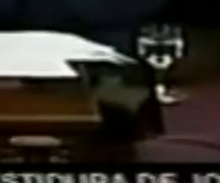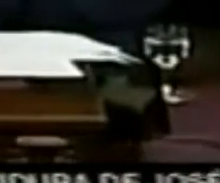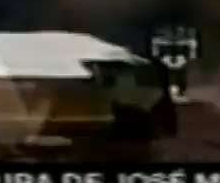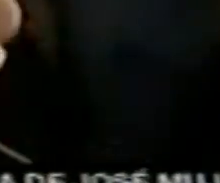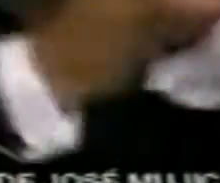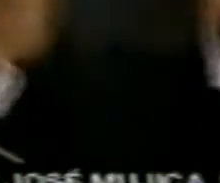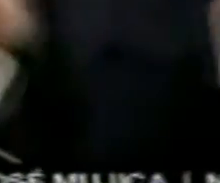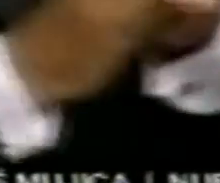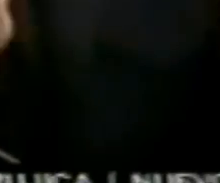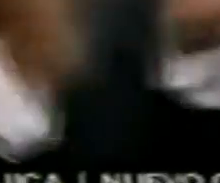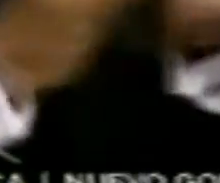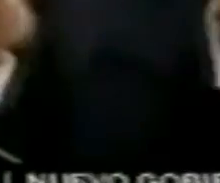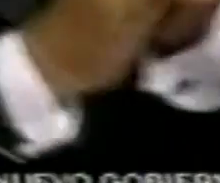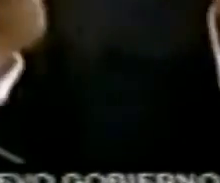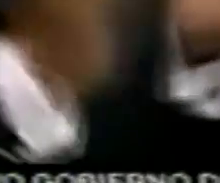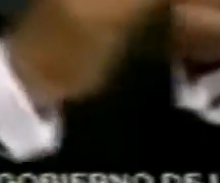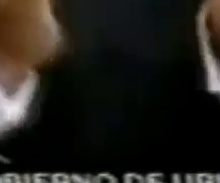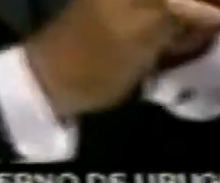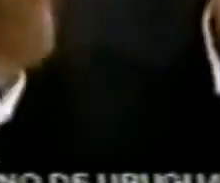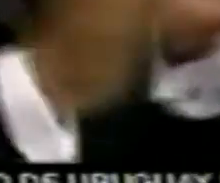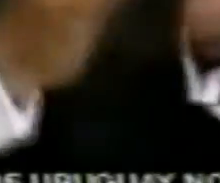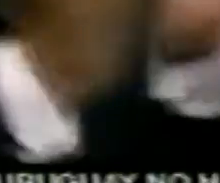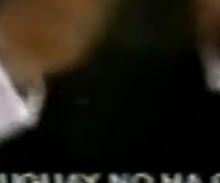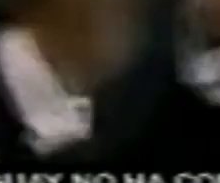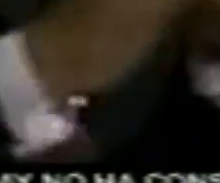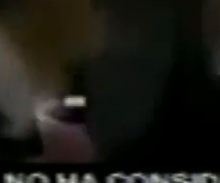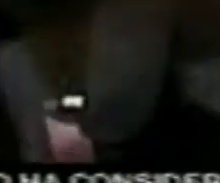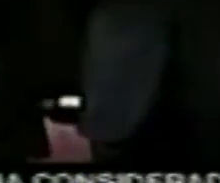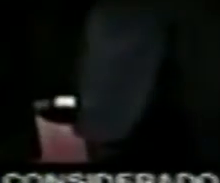a través de las pantallas de Telesur.